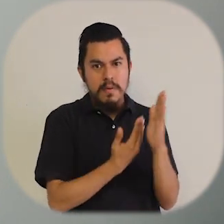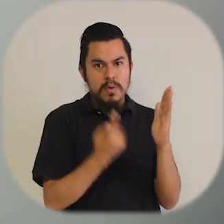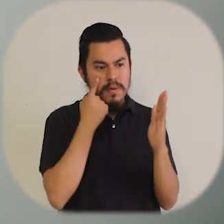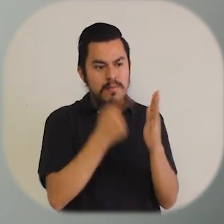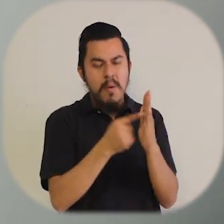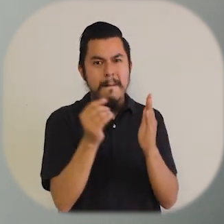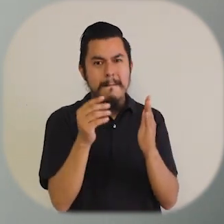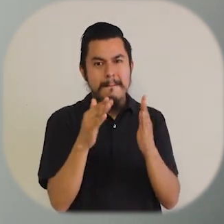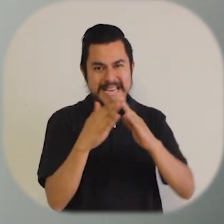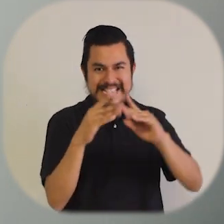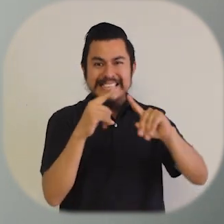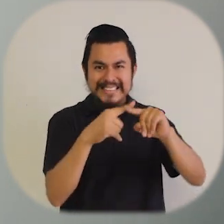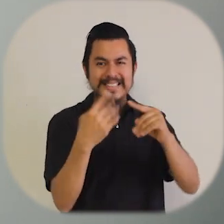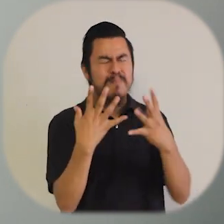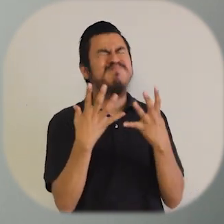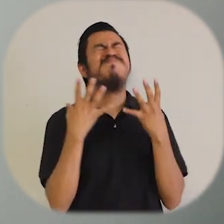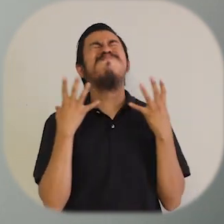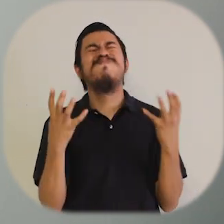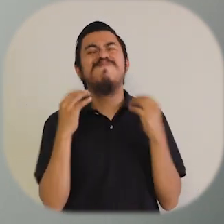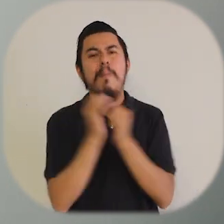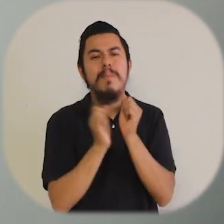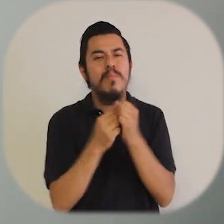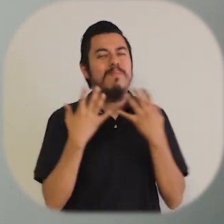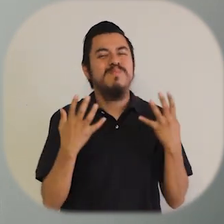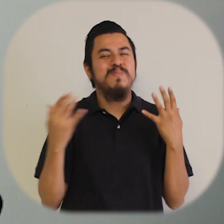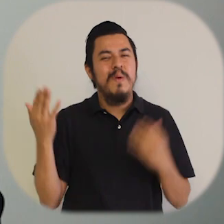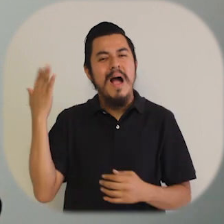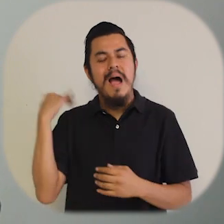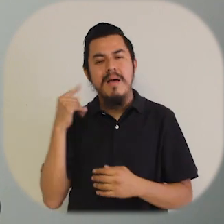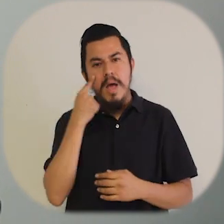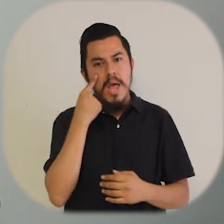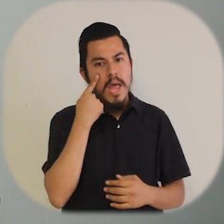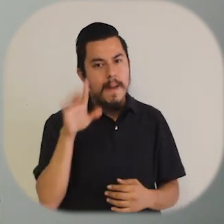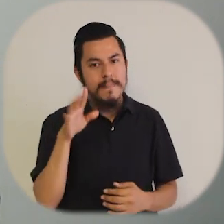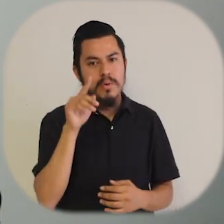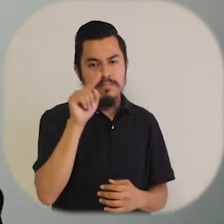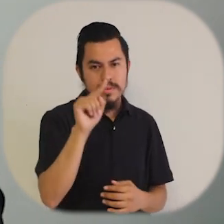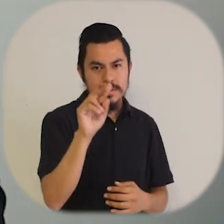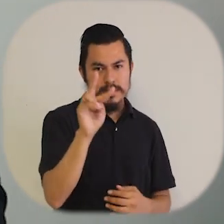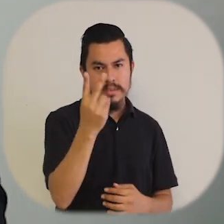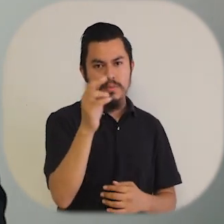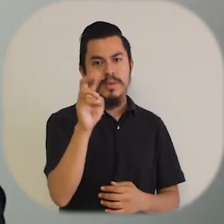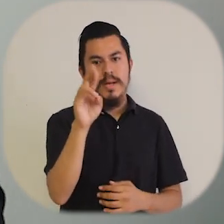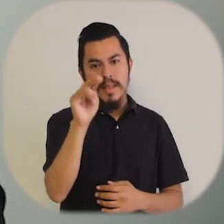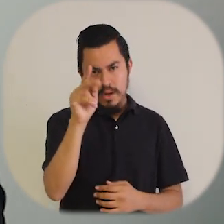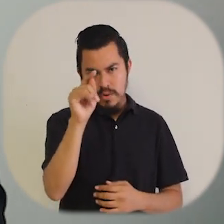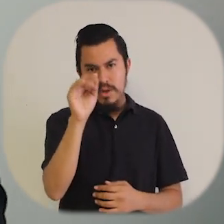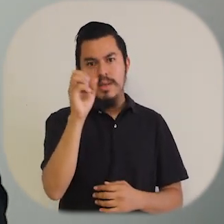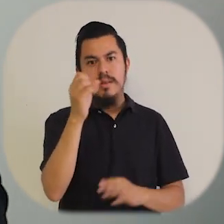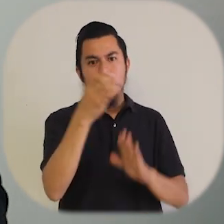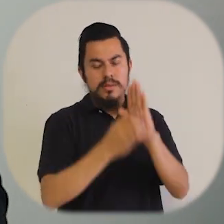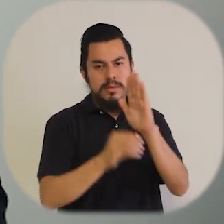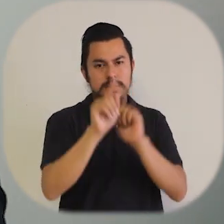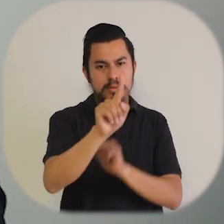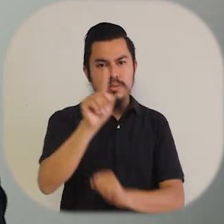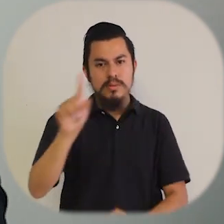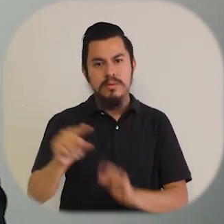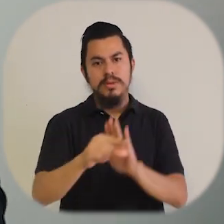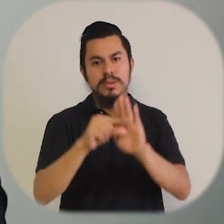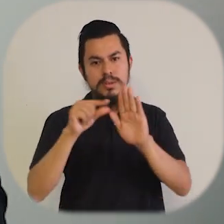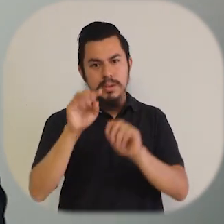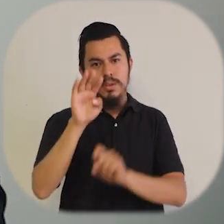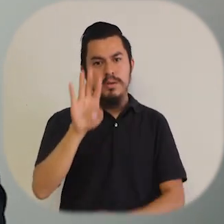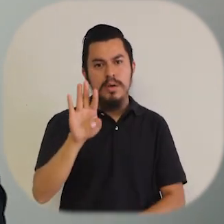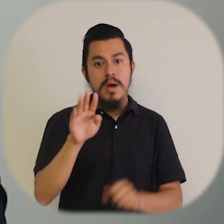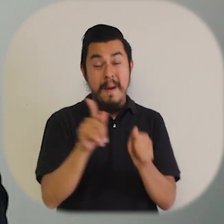esos problemas, nosotros vemos en 2 de Corintios 11, 4, que el apóstol Pablo dice: si alguien viene predicando a